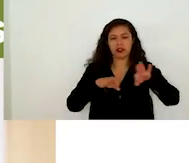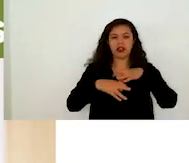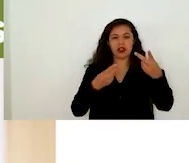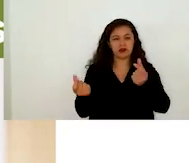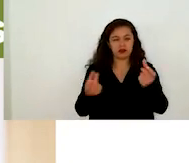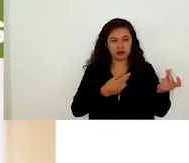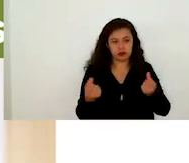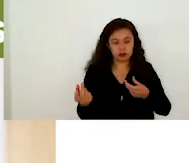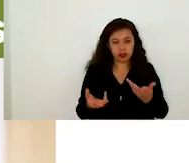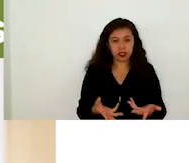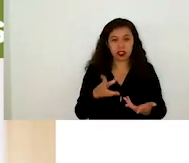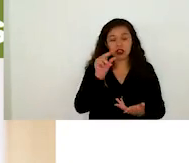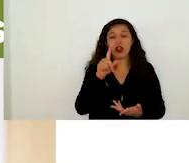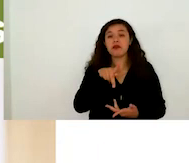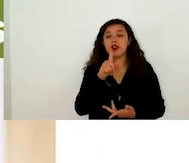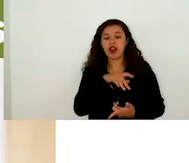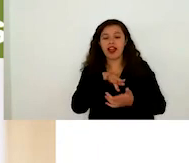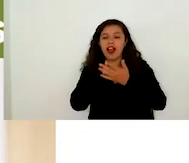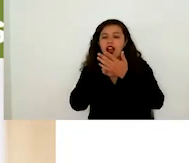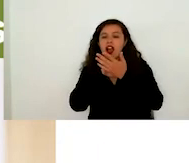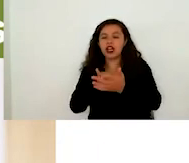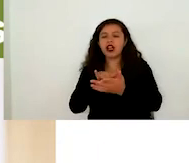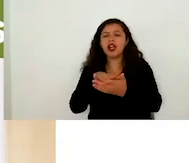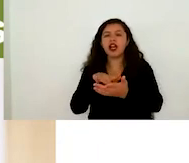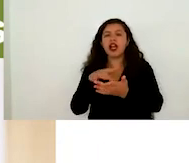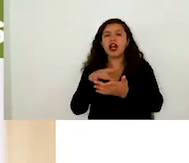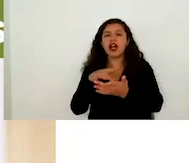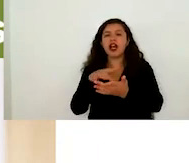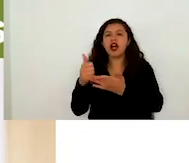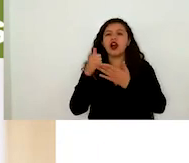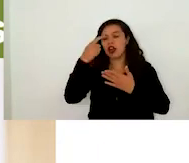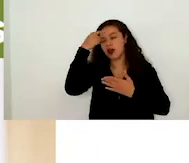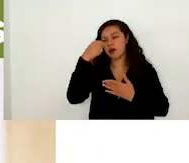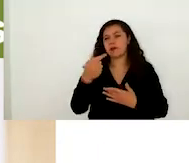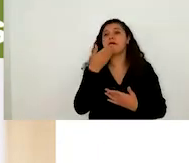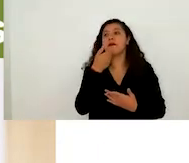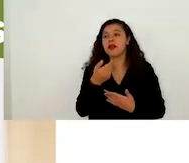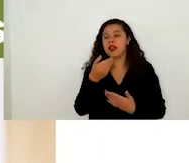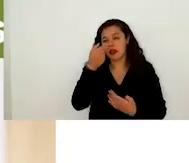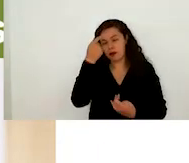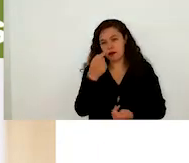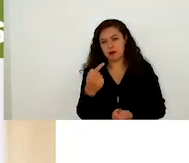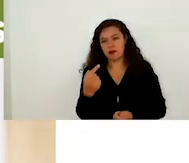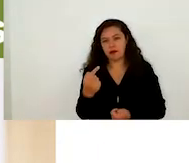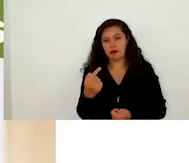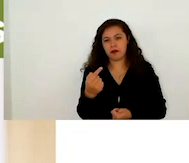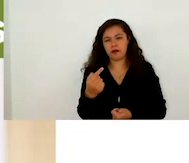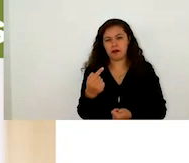pero sí puede ayudarnos significativamente a que se logren los objetivos